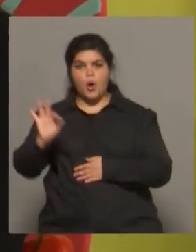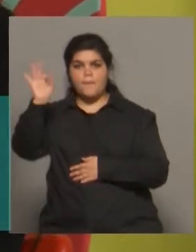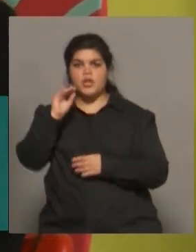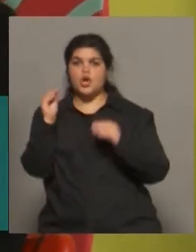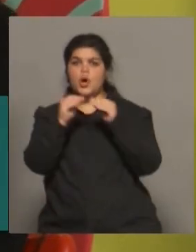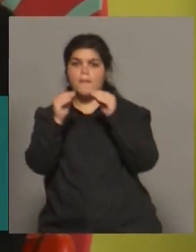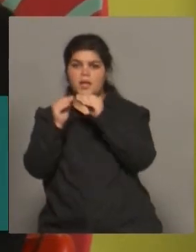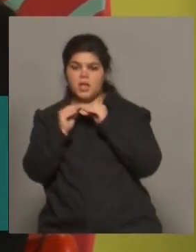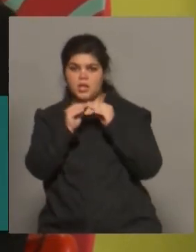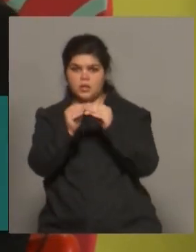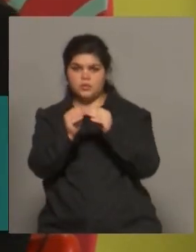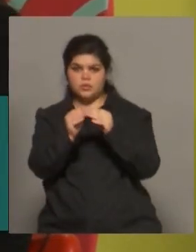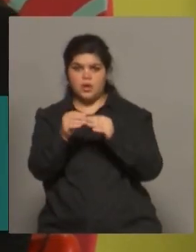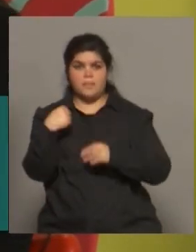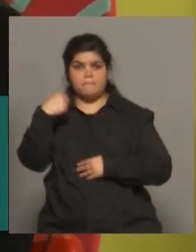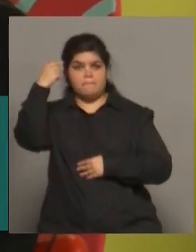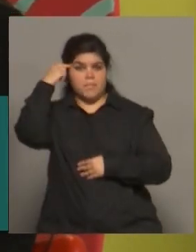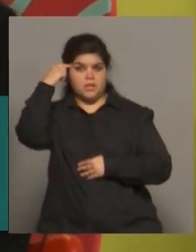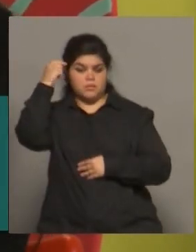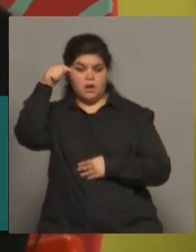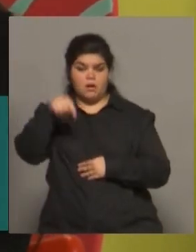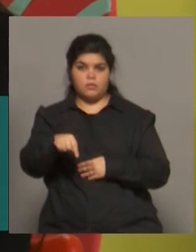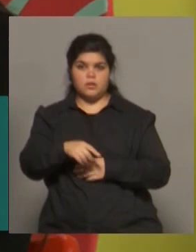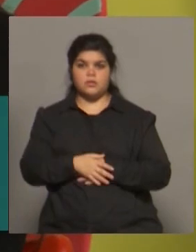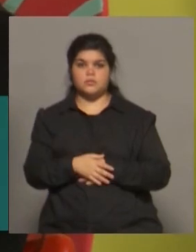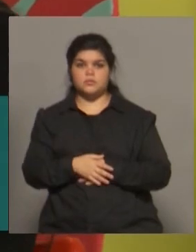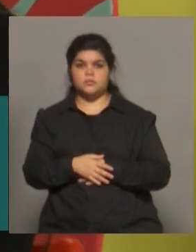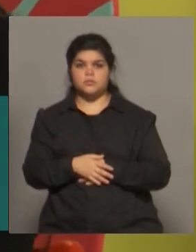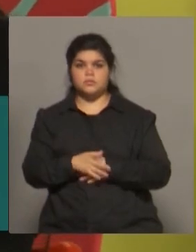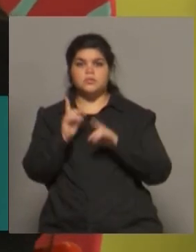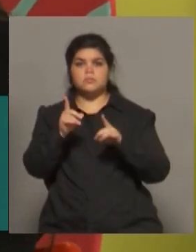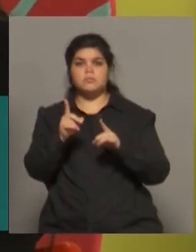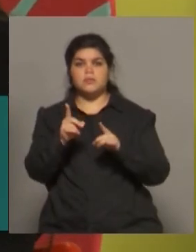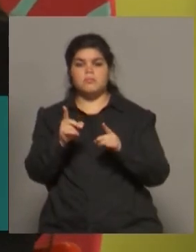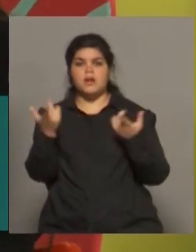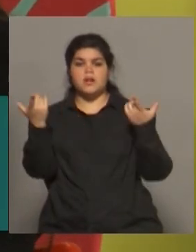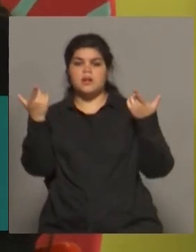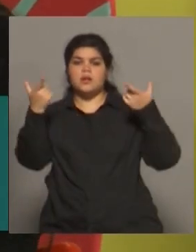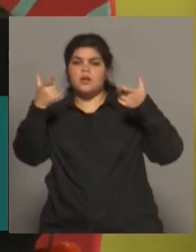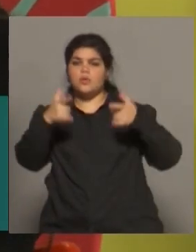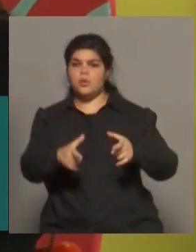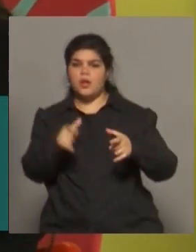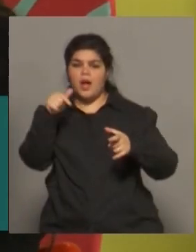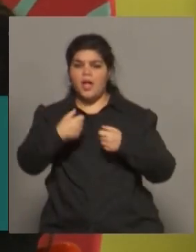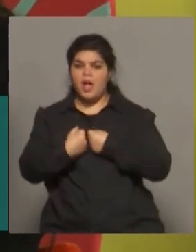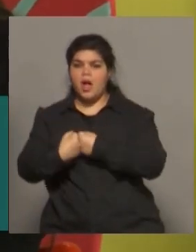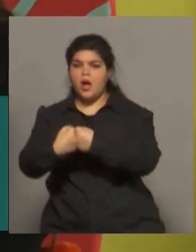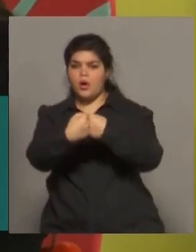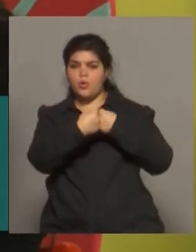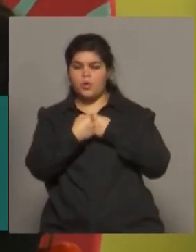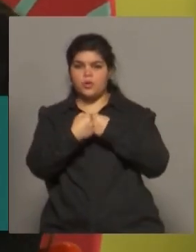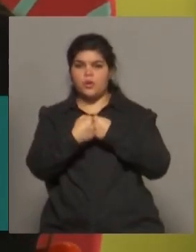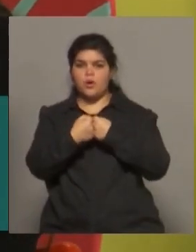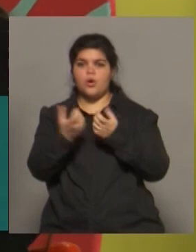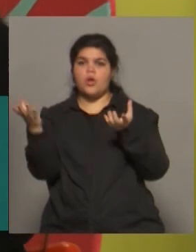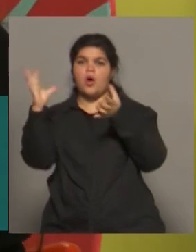compañeros. Creo que ahora, con miras a esta nueva reunión para tratar de generar un acuerdo con la Unión